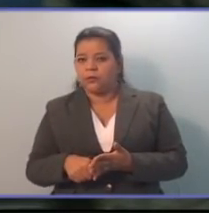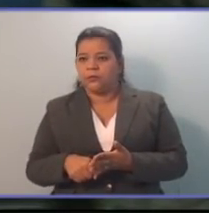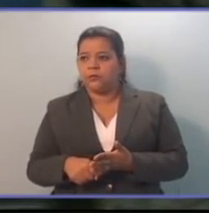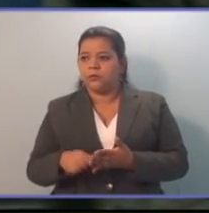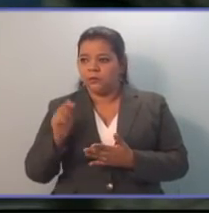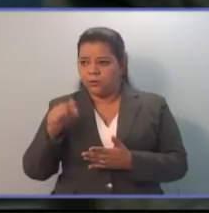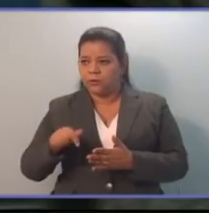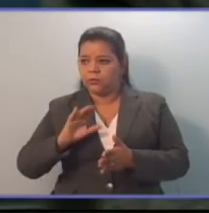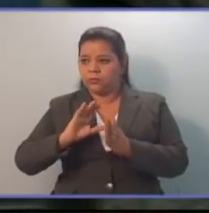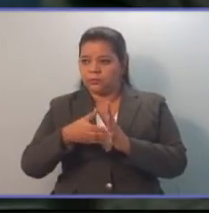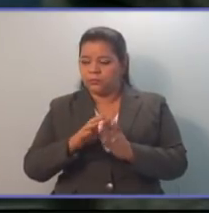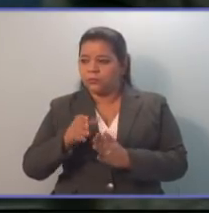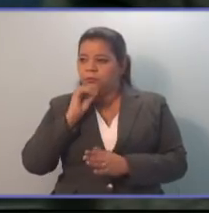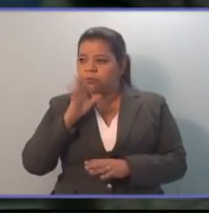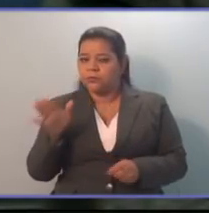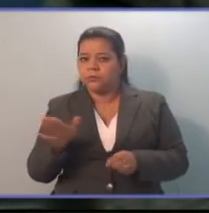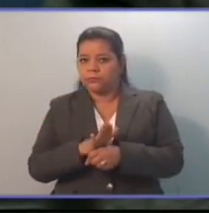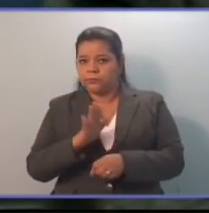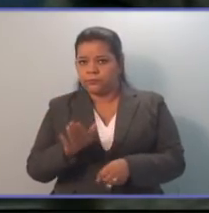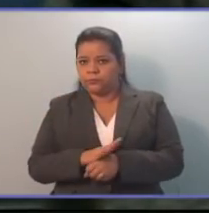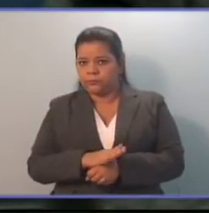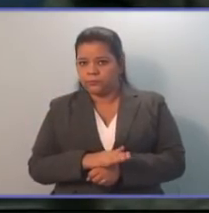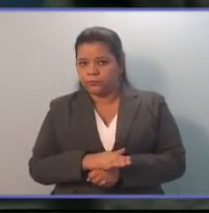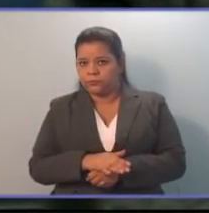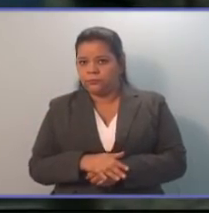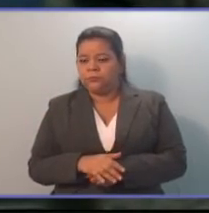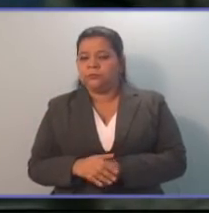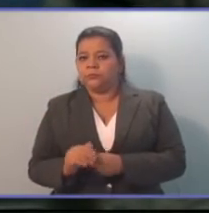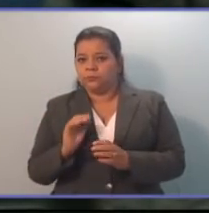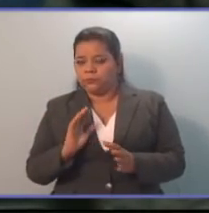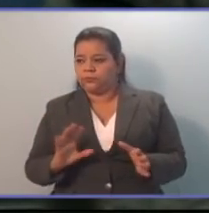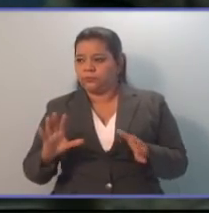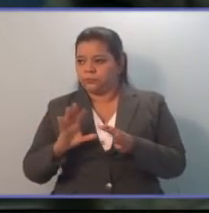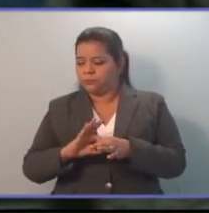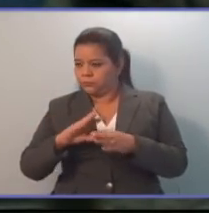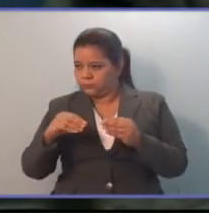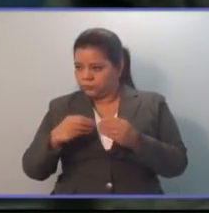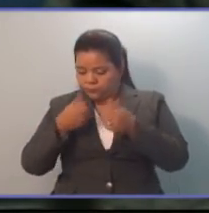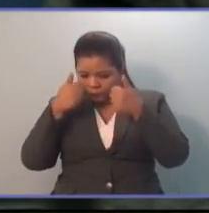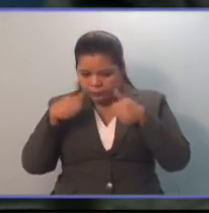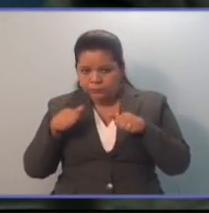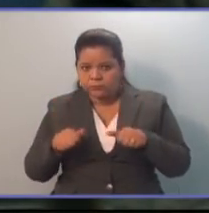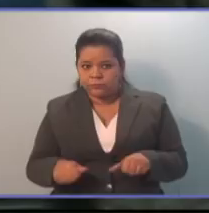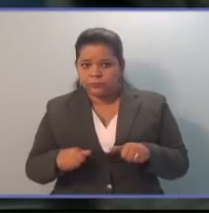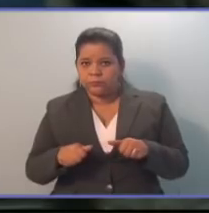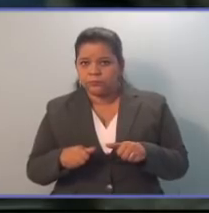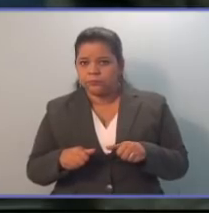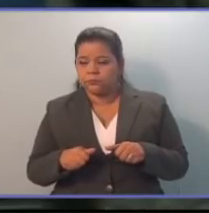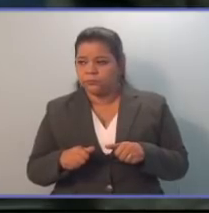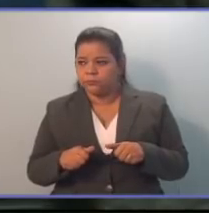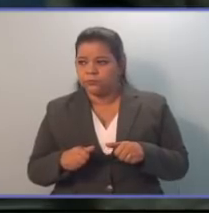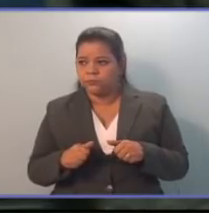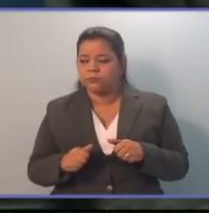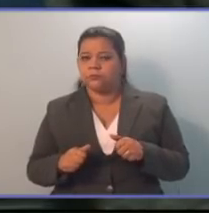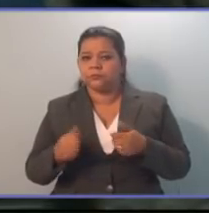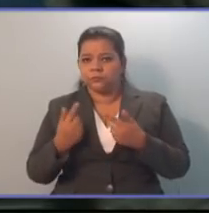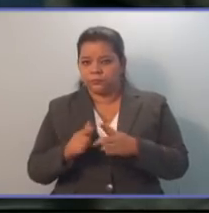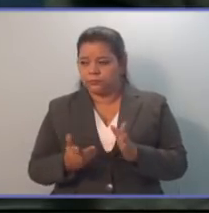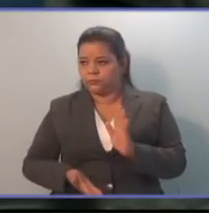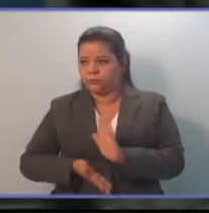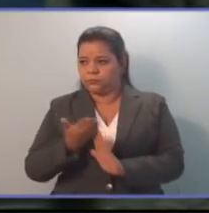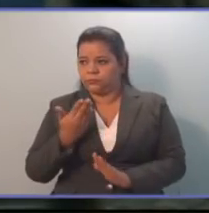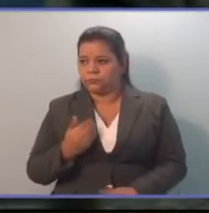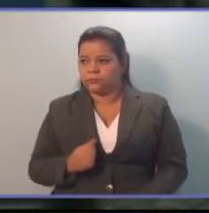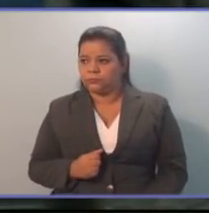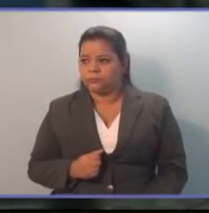de la cultura de integridad institucional, cuando menciona la transparencia, la prevención y lucha contra la corrupción, la rendición de cuentas, que es